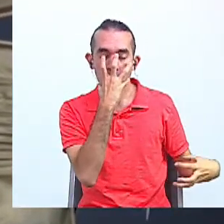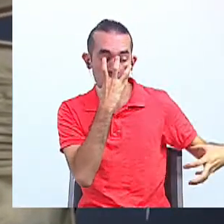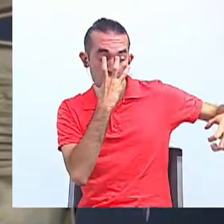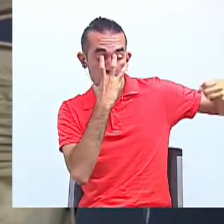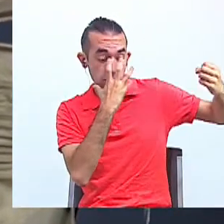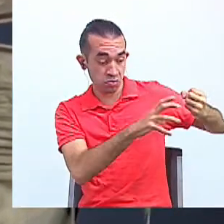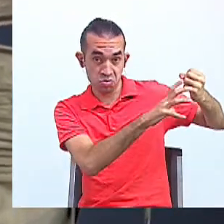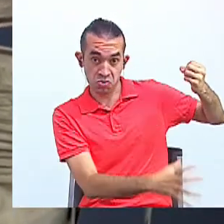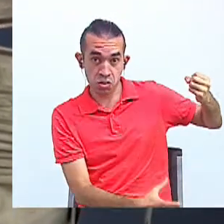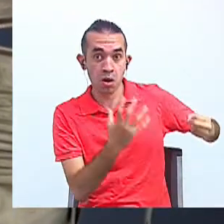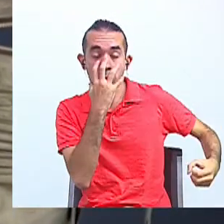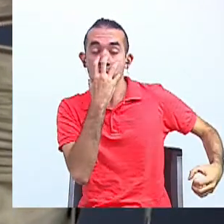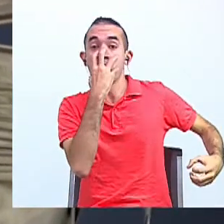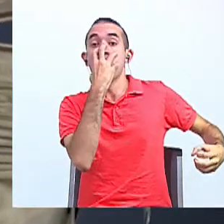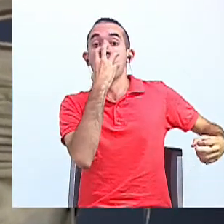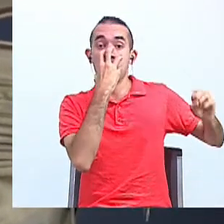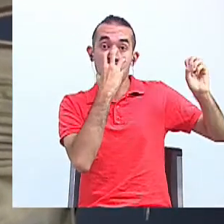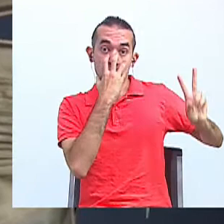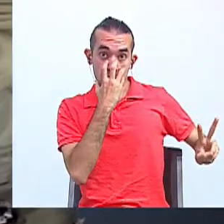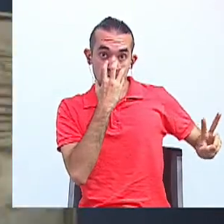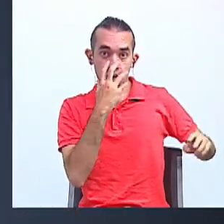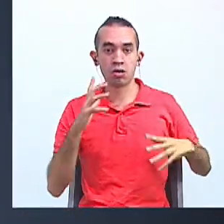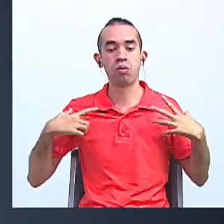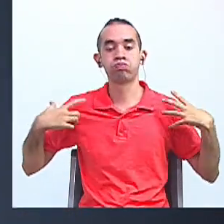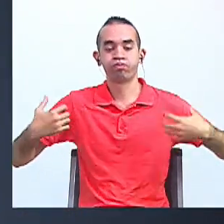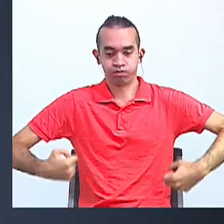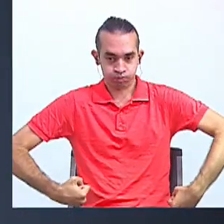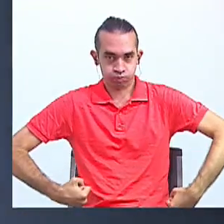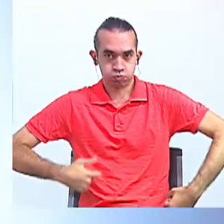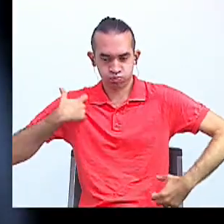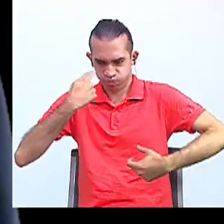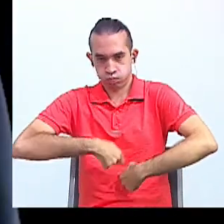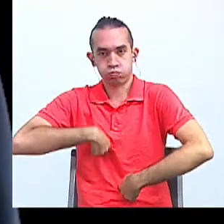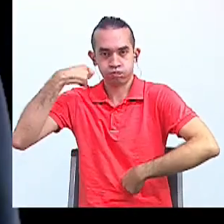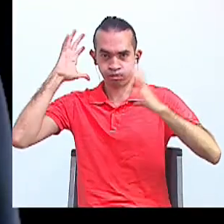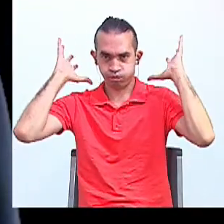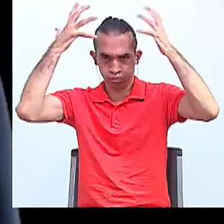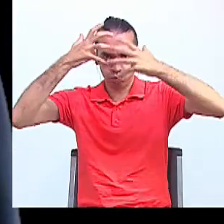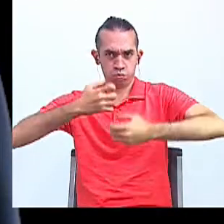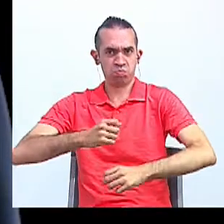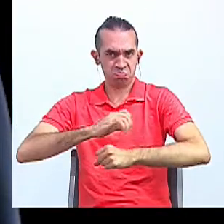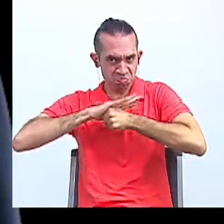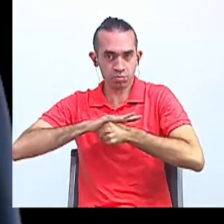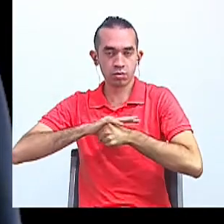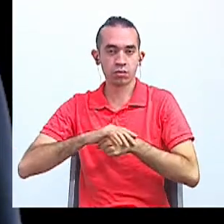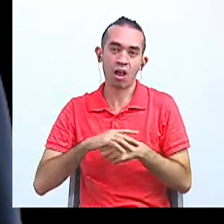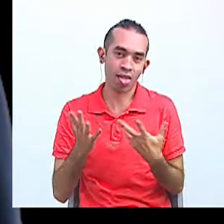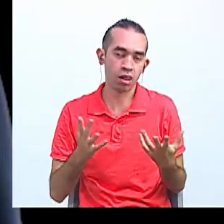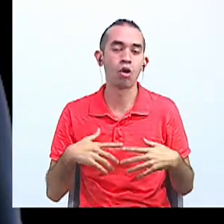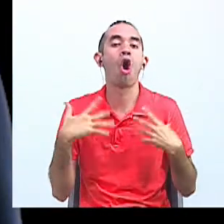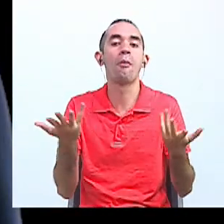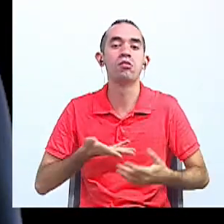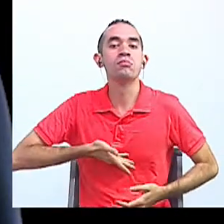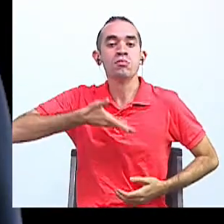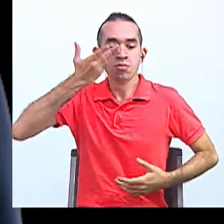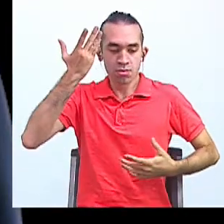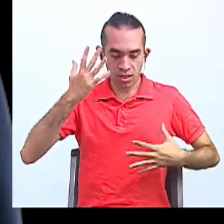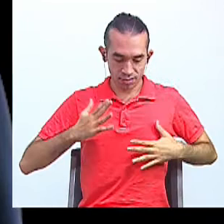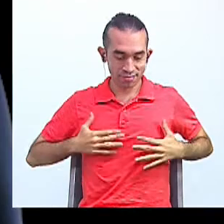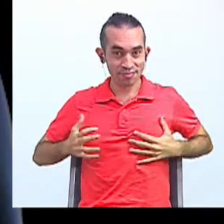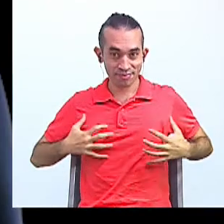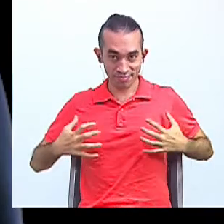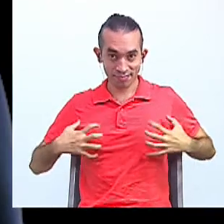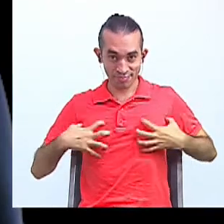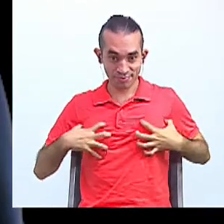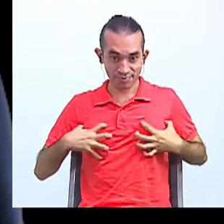a presión. Sin estos dos elementos, no lo lograrías. Para inhalar, tu diafragma usa la diferencia de